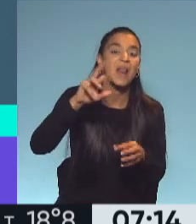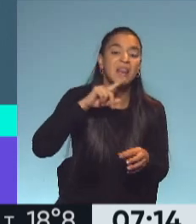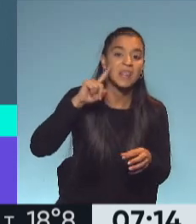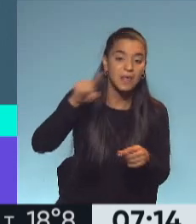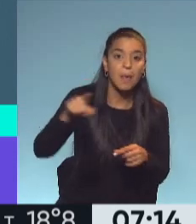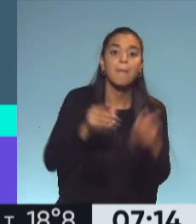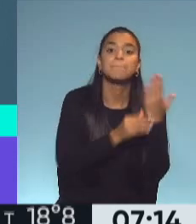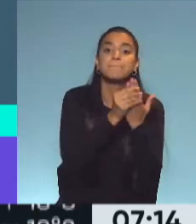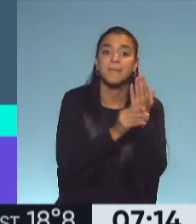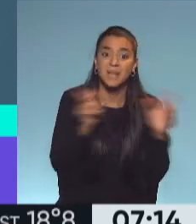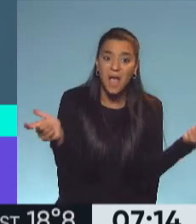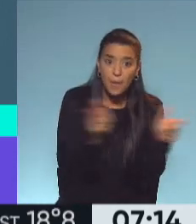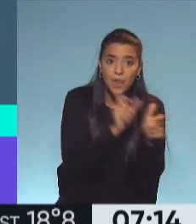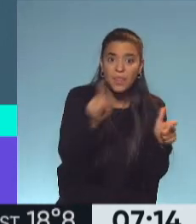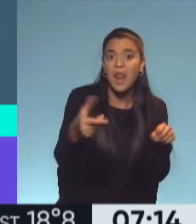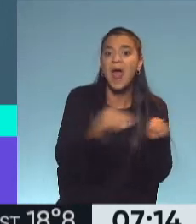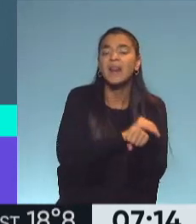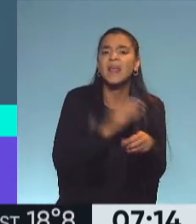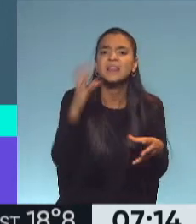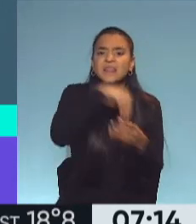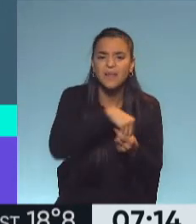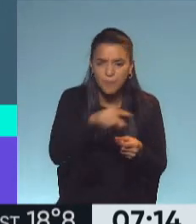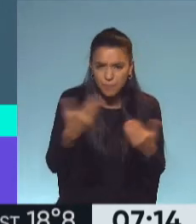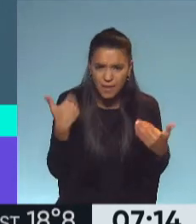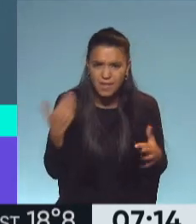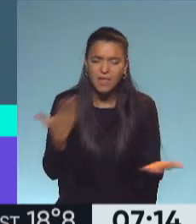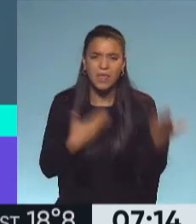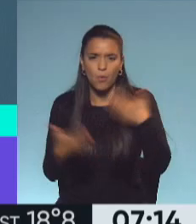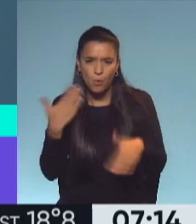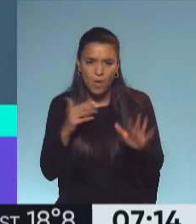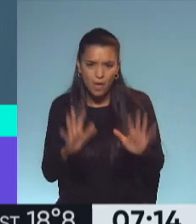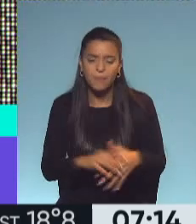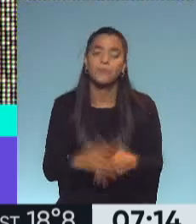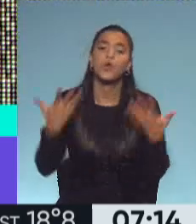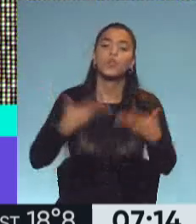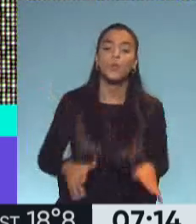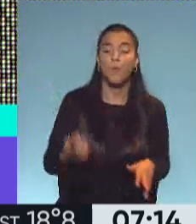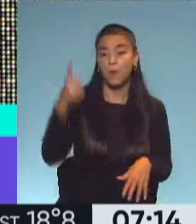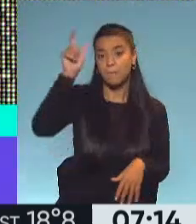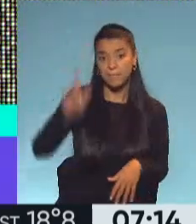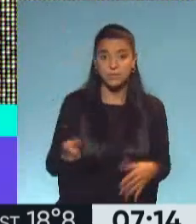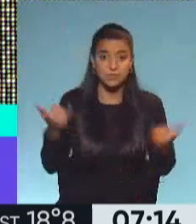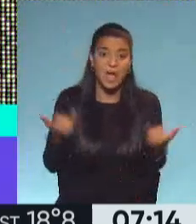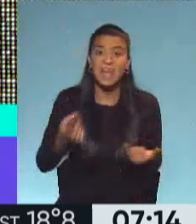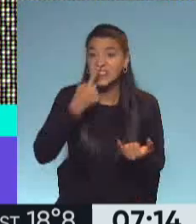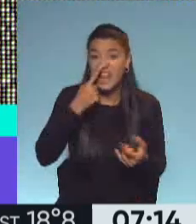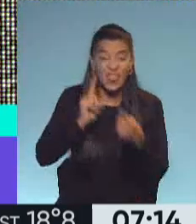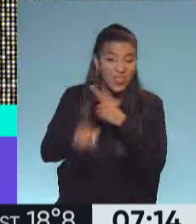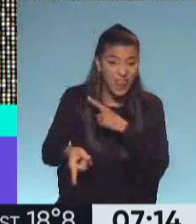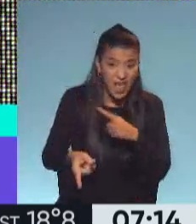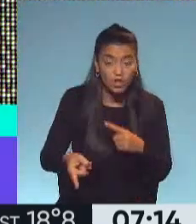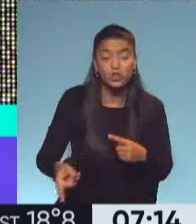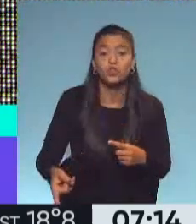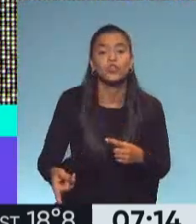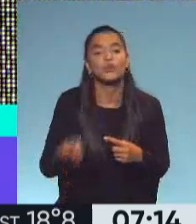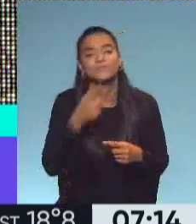ministro justamente del gabinete de Horacio Rodríguez Larreta. ¿Se debería haber excusado? Lo normal es que una persona cuando tiene un interés directo o